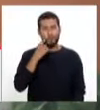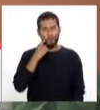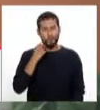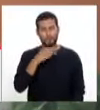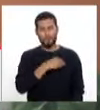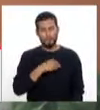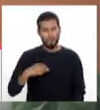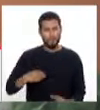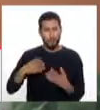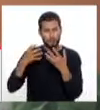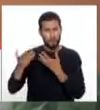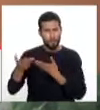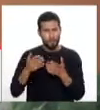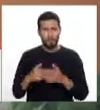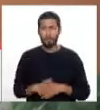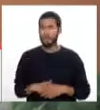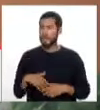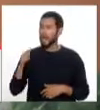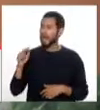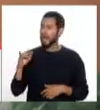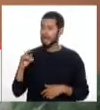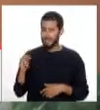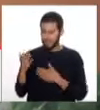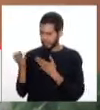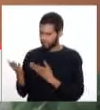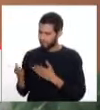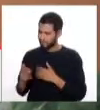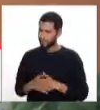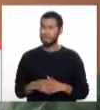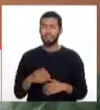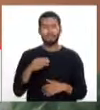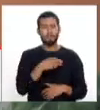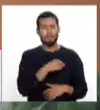Anita, queridas ministras, ministros,